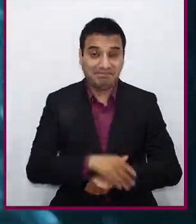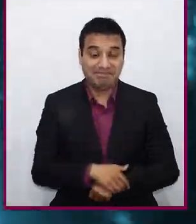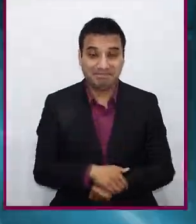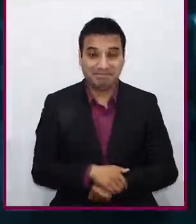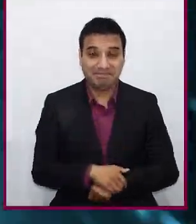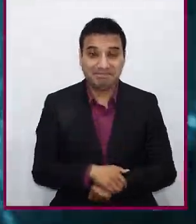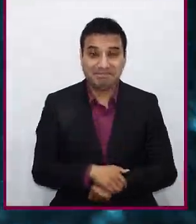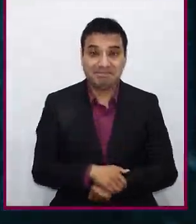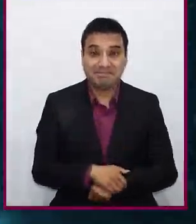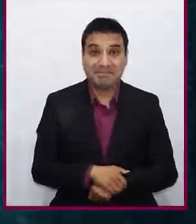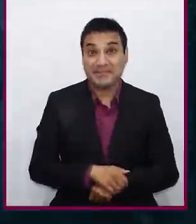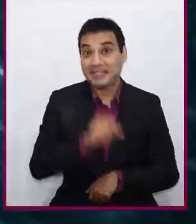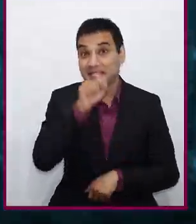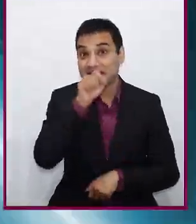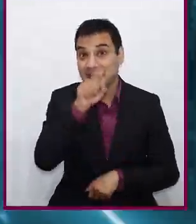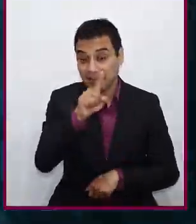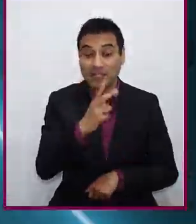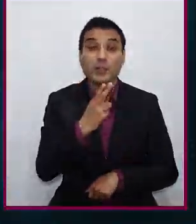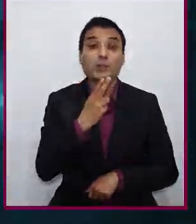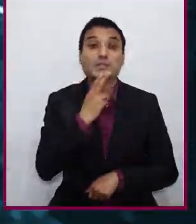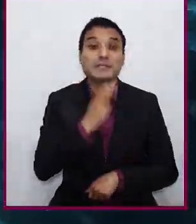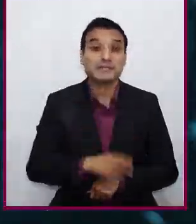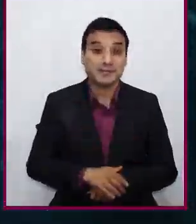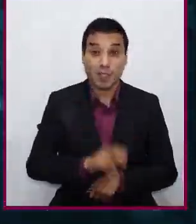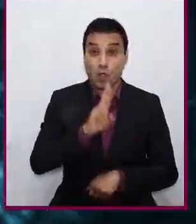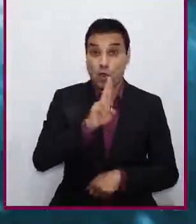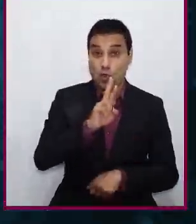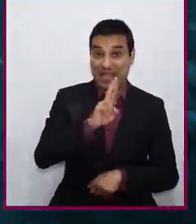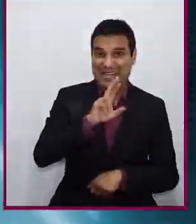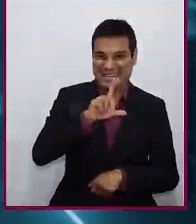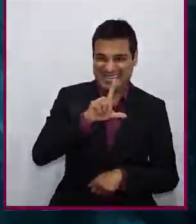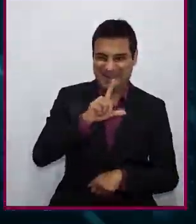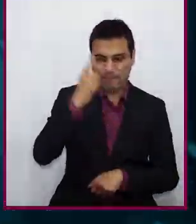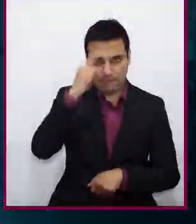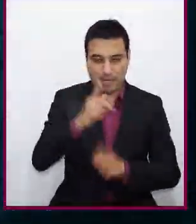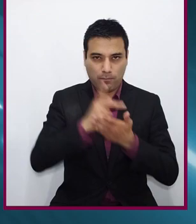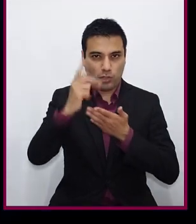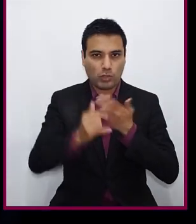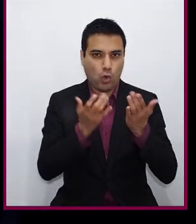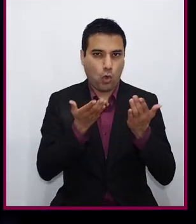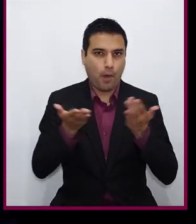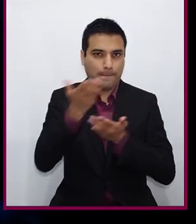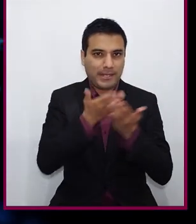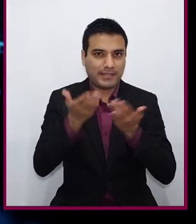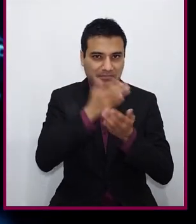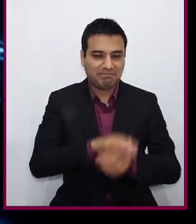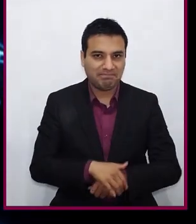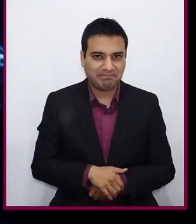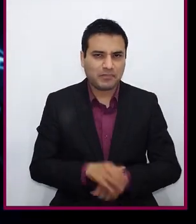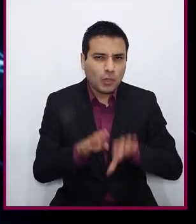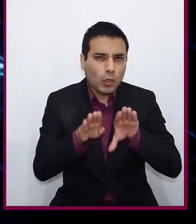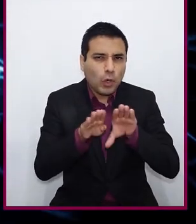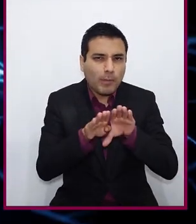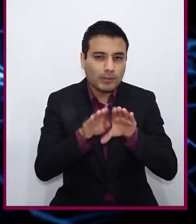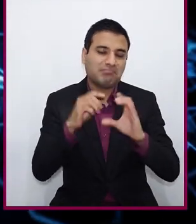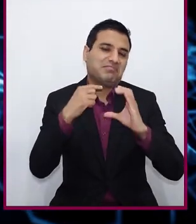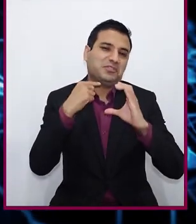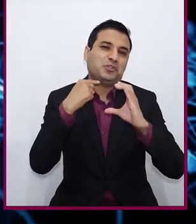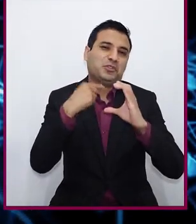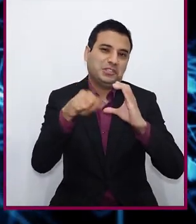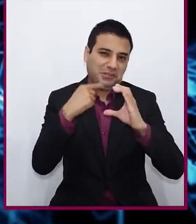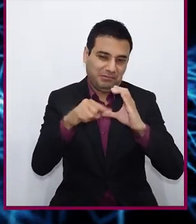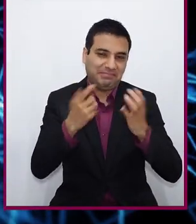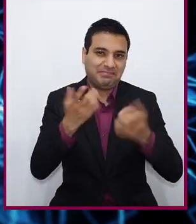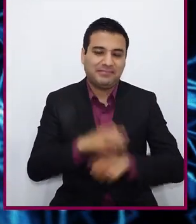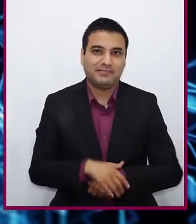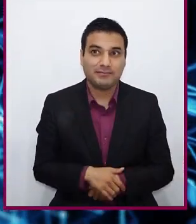compartir su proyecto directamente a través del convenio electro que tutorial tan rizado de verdad que estoy